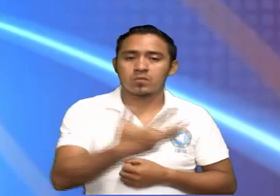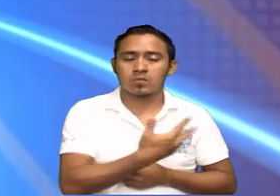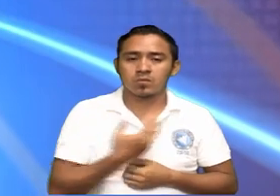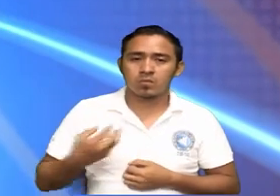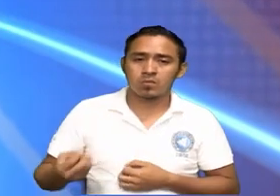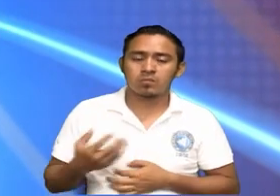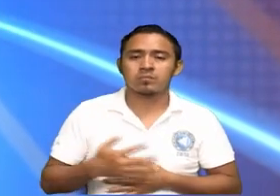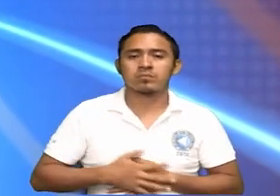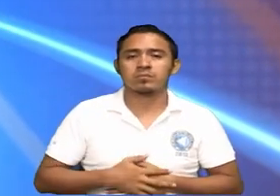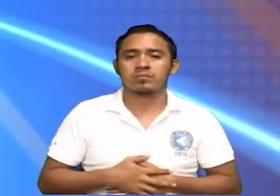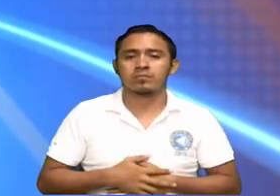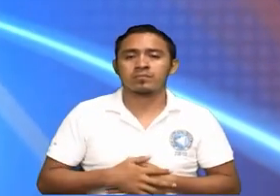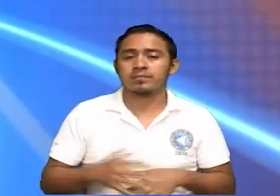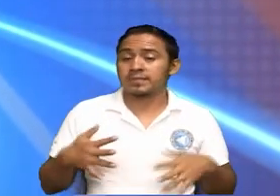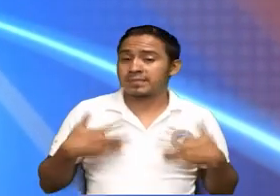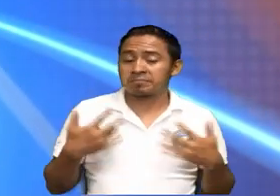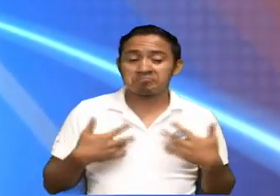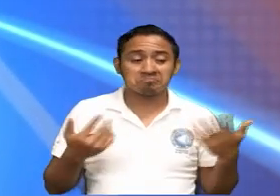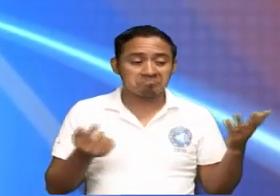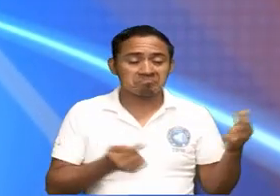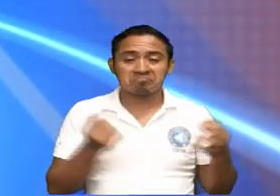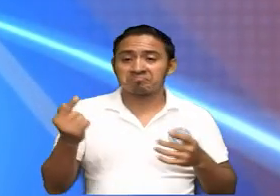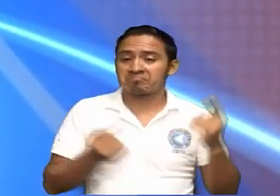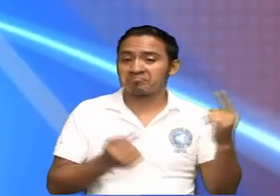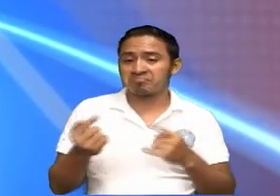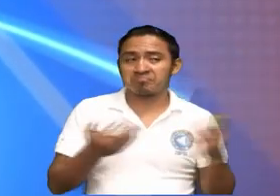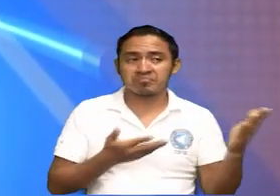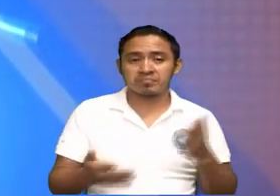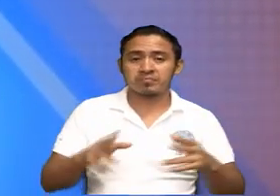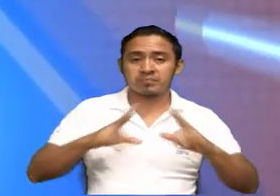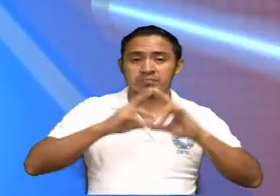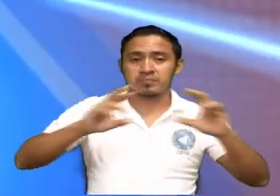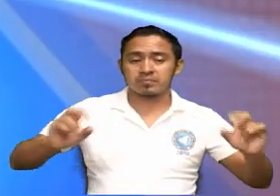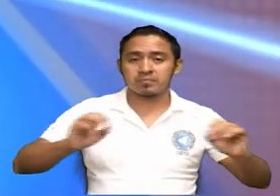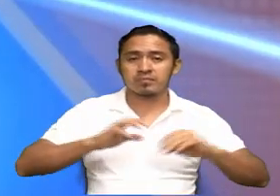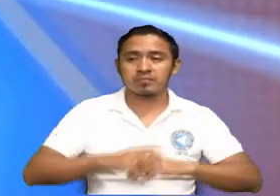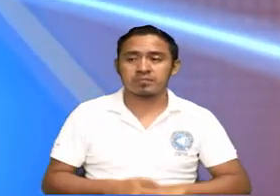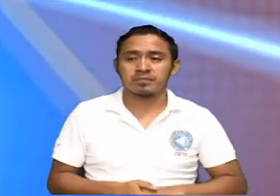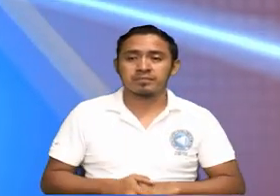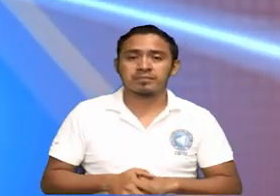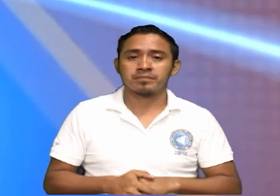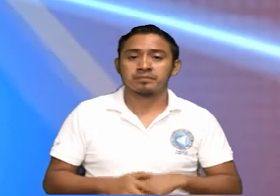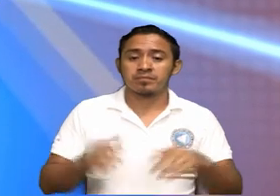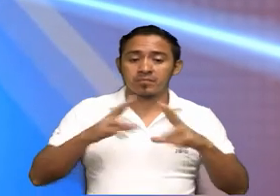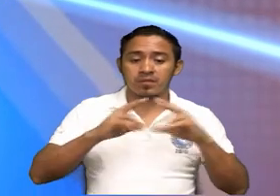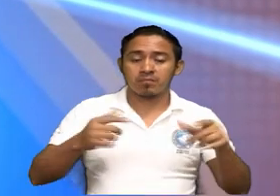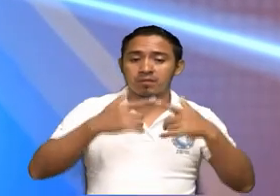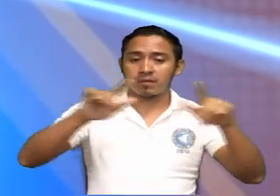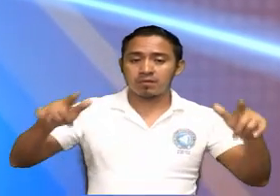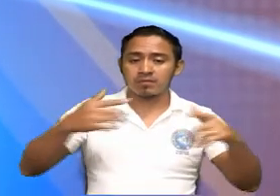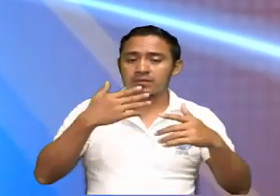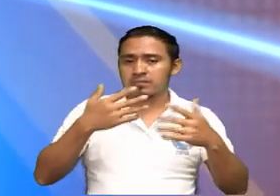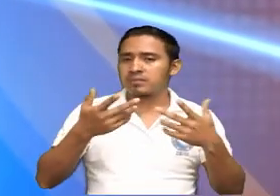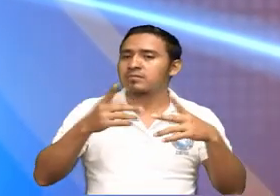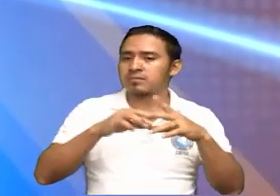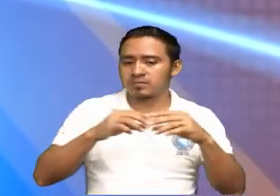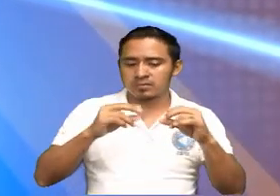todos. Qué alegría recibirles en esta patria, patria libre, patria